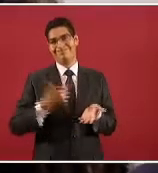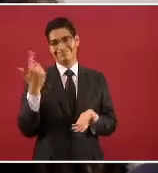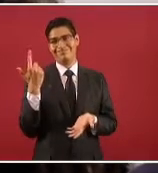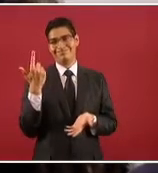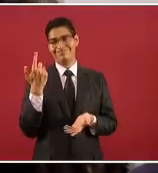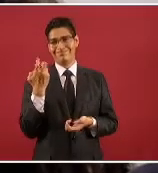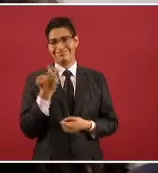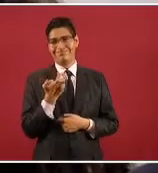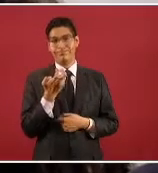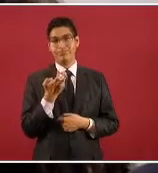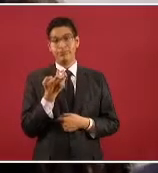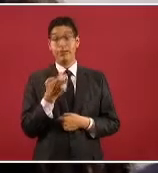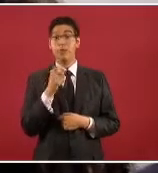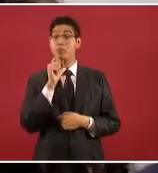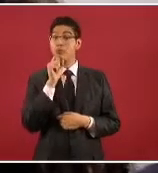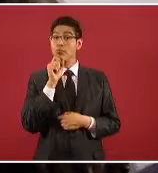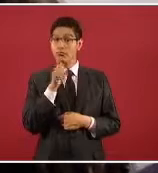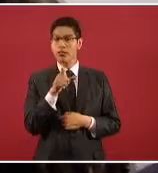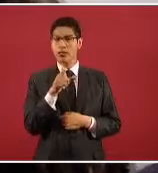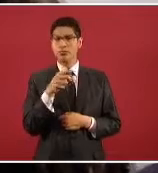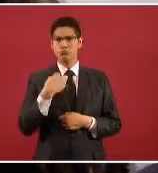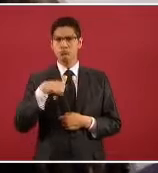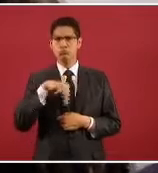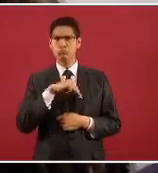Esto se ve hasta en las muestras.